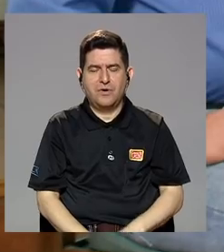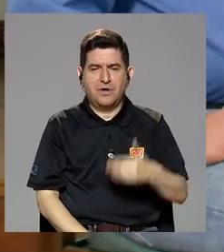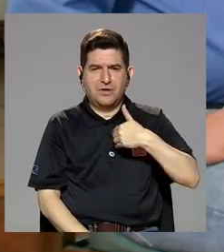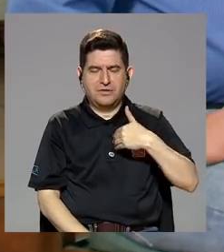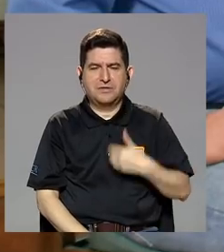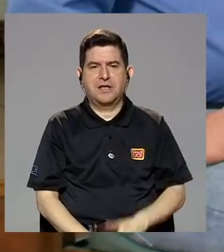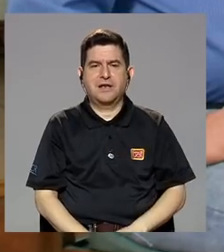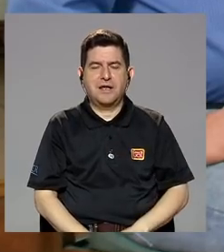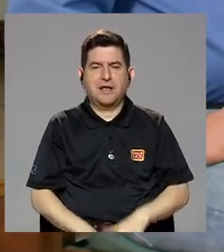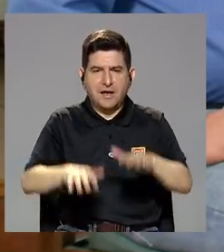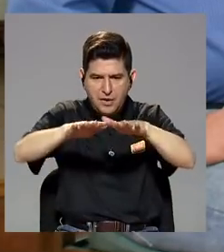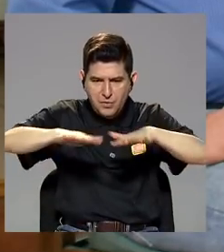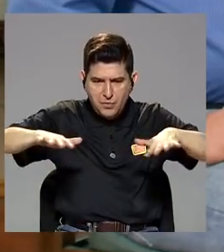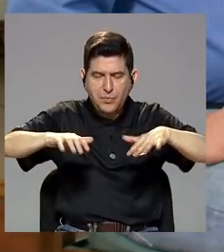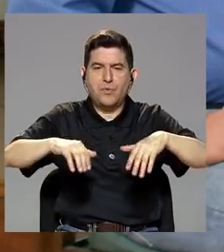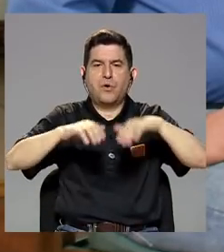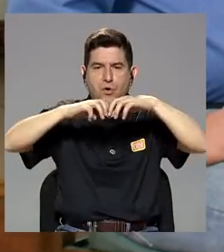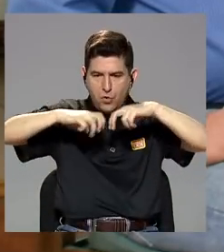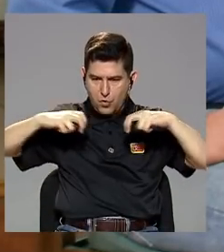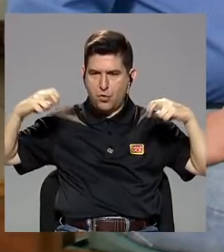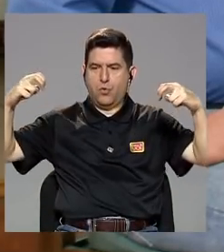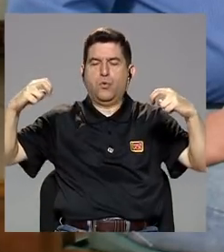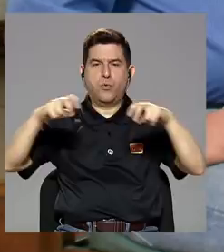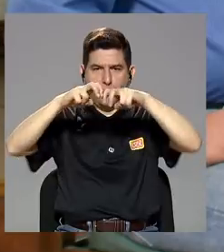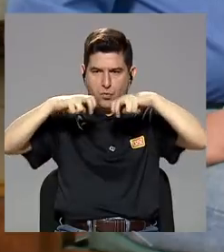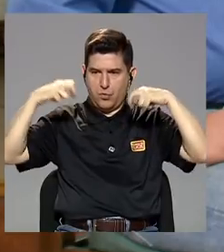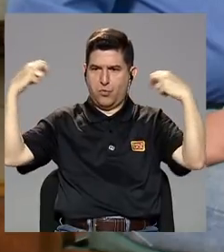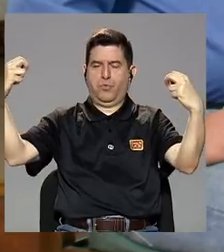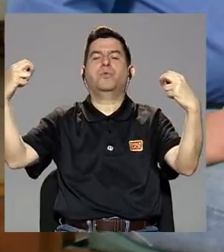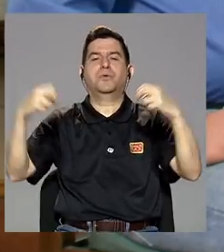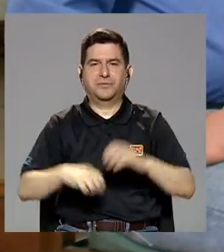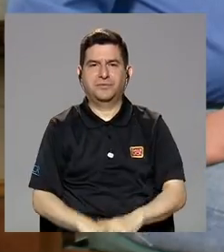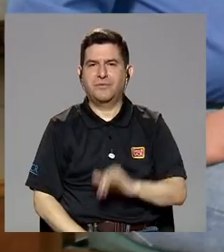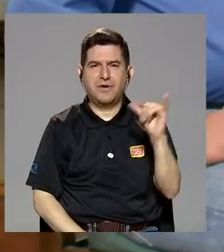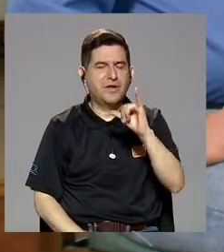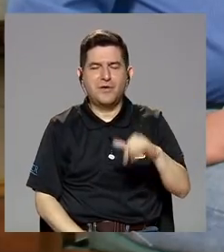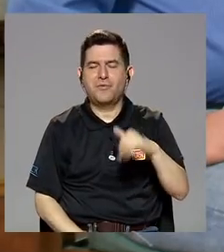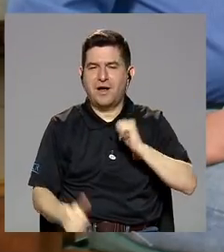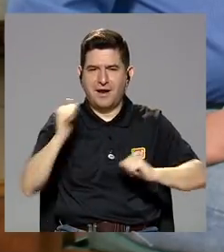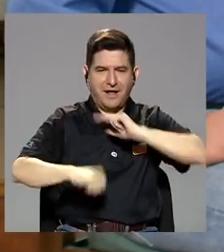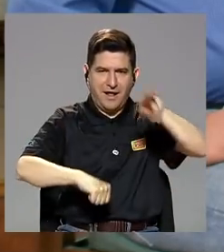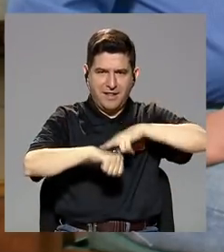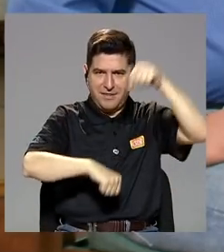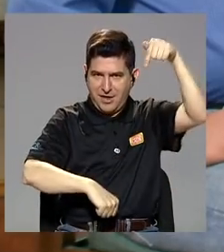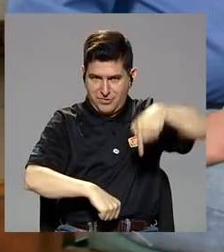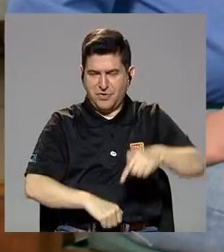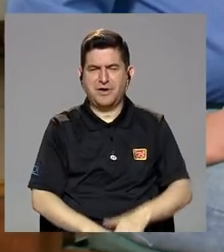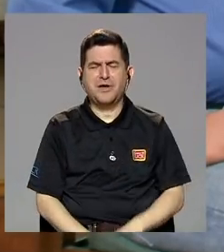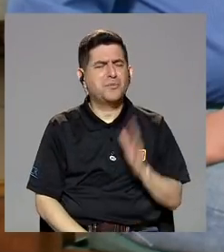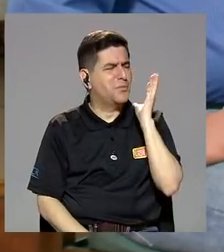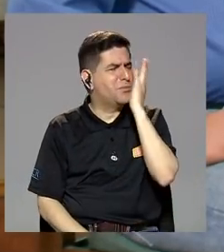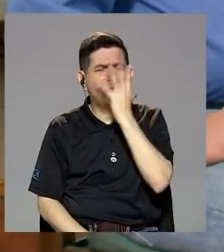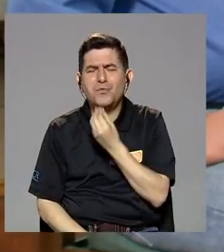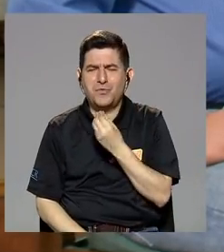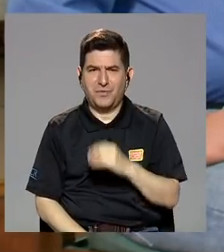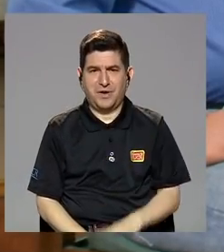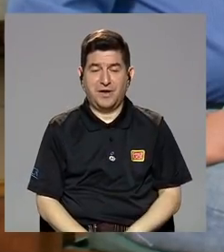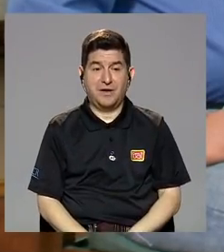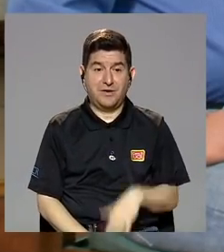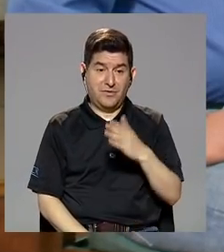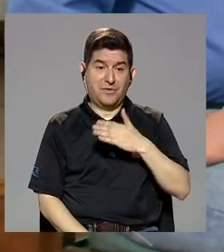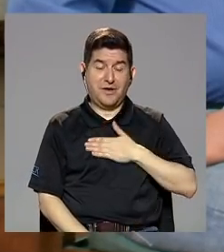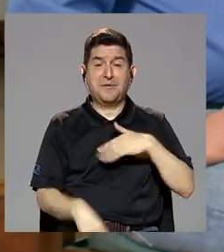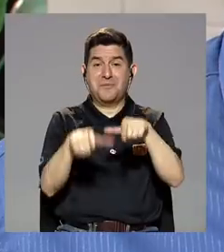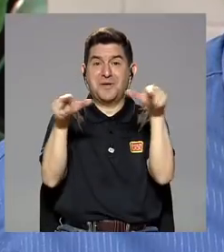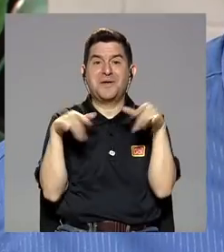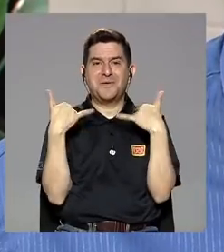tanto de escenario como el nacional de acá y con palcos galería y toda la cosa teatro muy lindo y eso fue mi